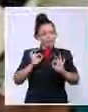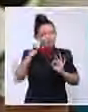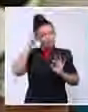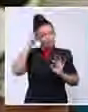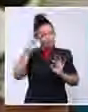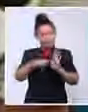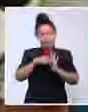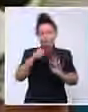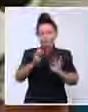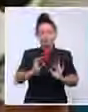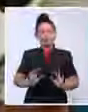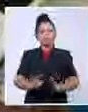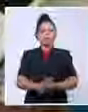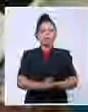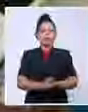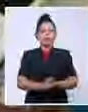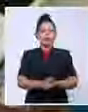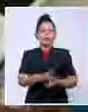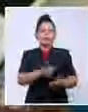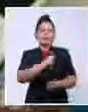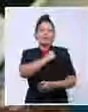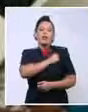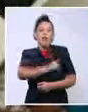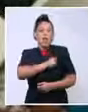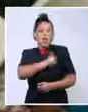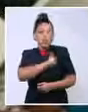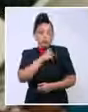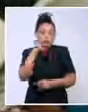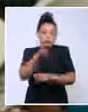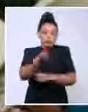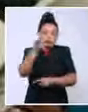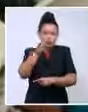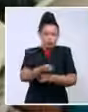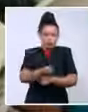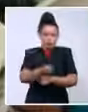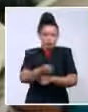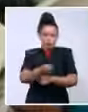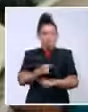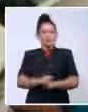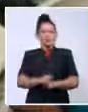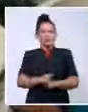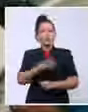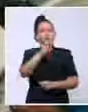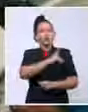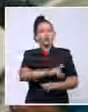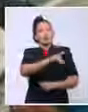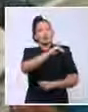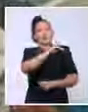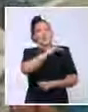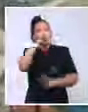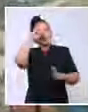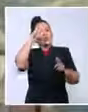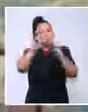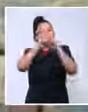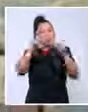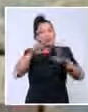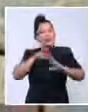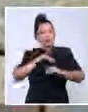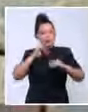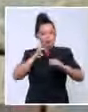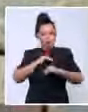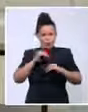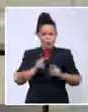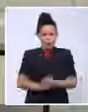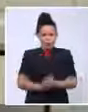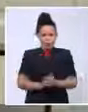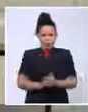por la enseñanza hoy doctora en ciencias pedagógicas profesora de méritos de la universidad de ciencias pedagógicas enrique josé